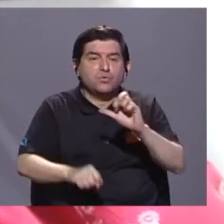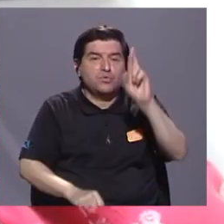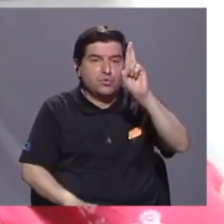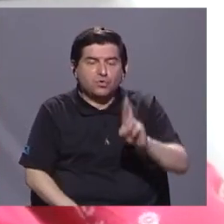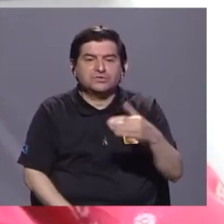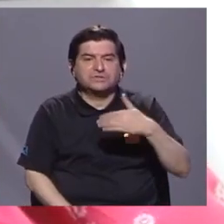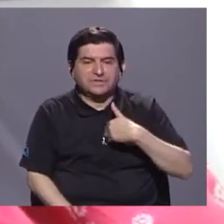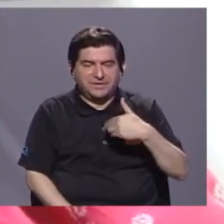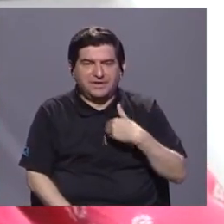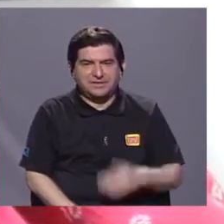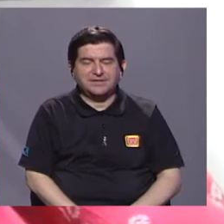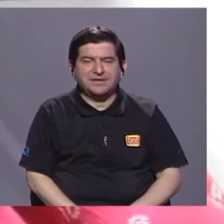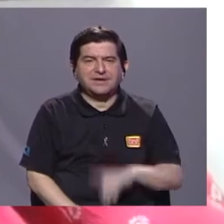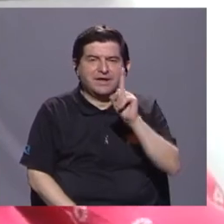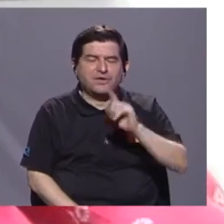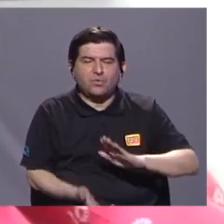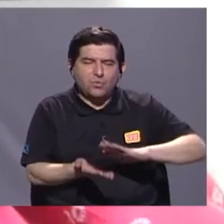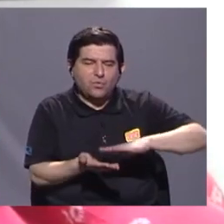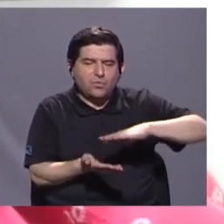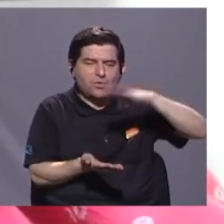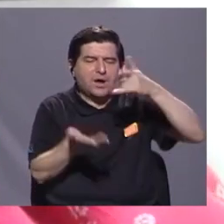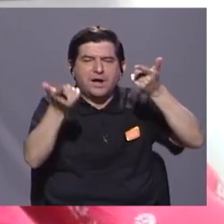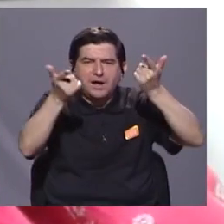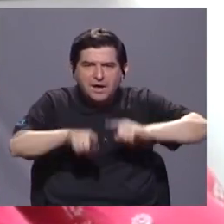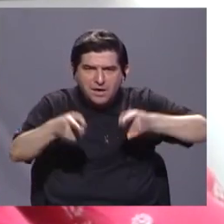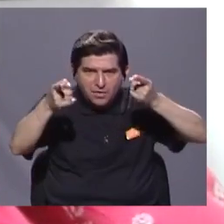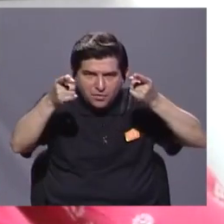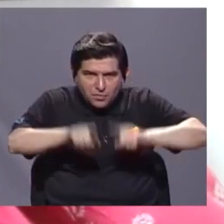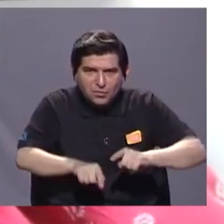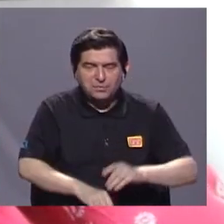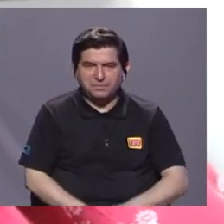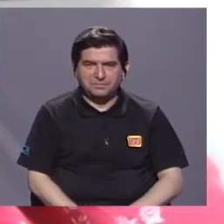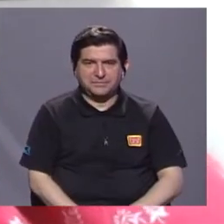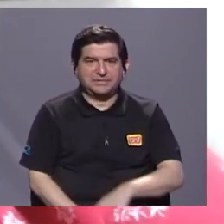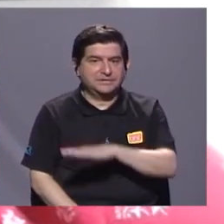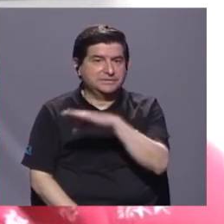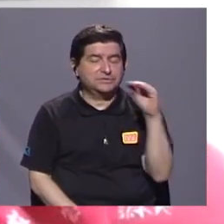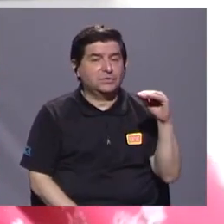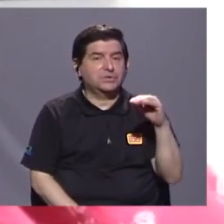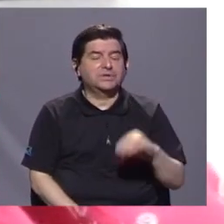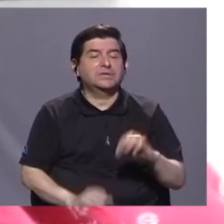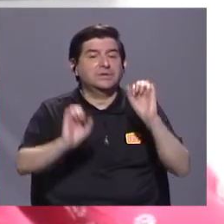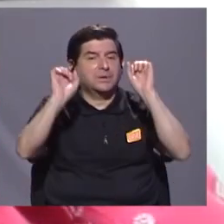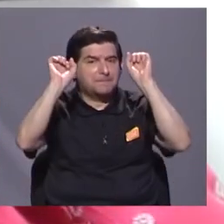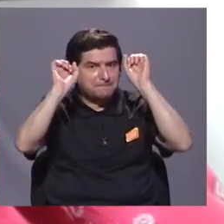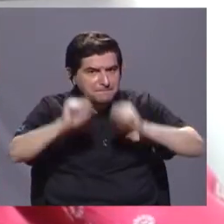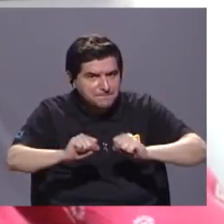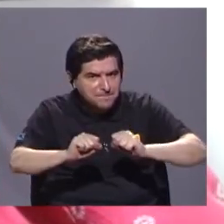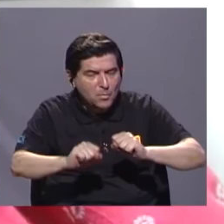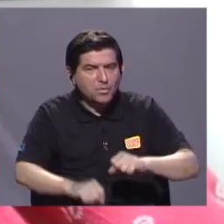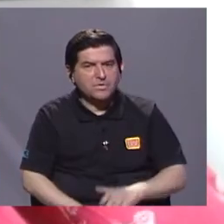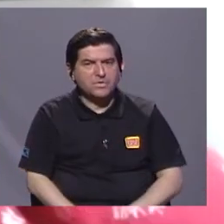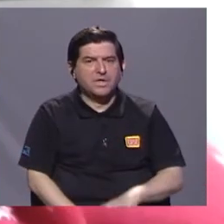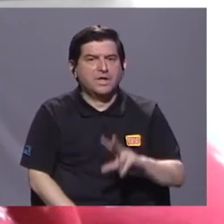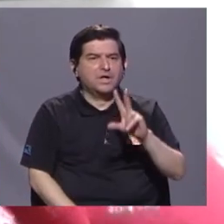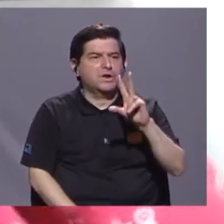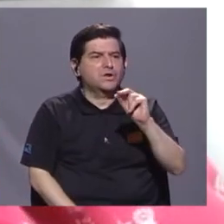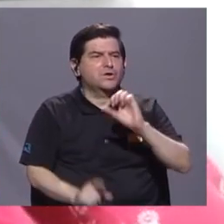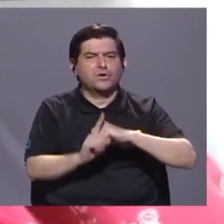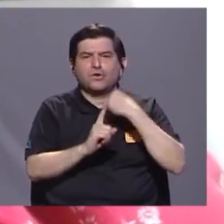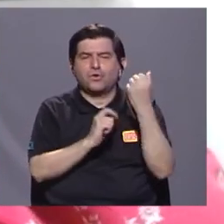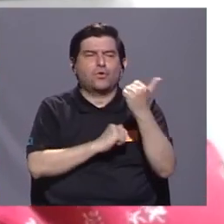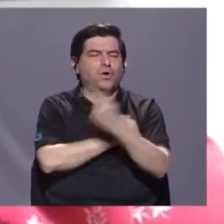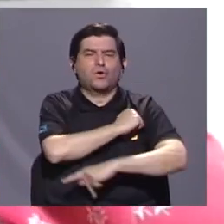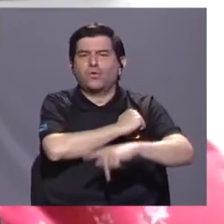tuviera un aumento paulatino en los casos y se pudiera o no ver lo que se sirvió en